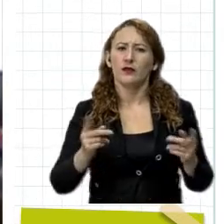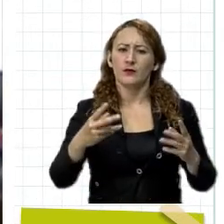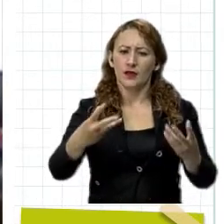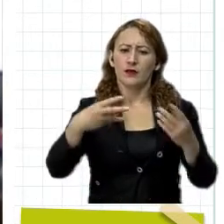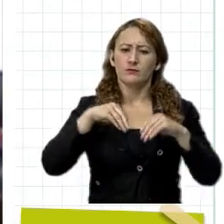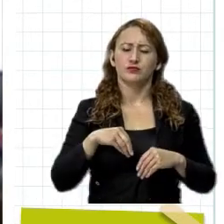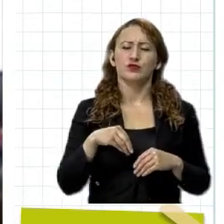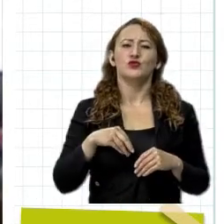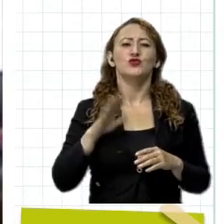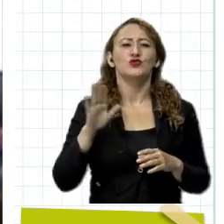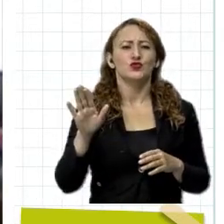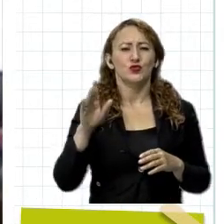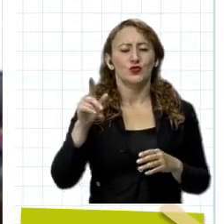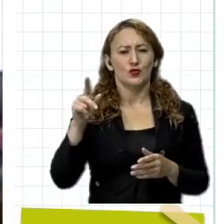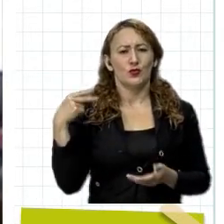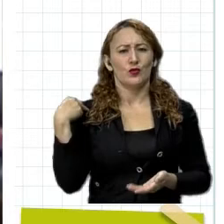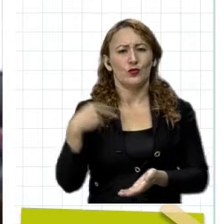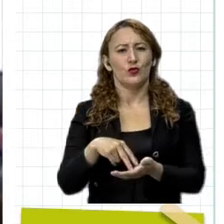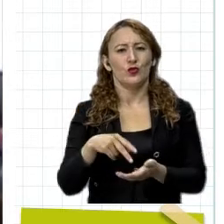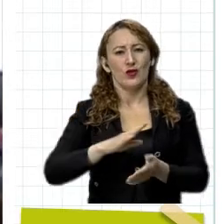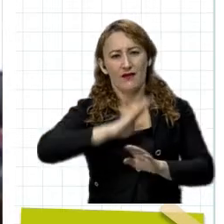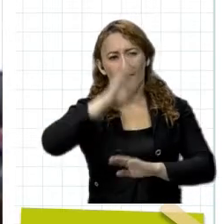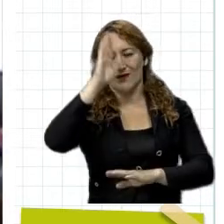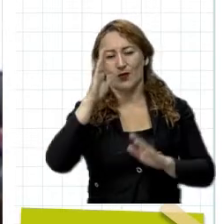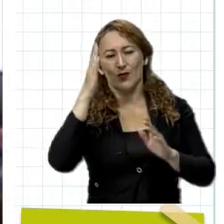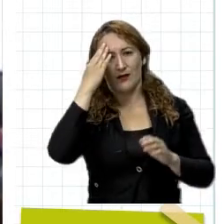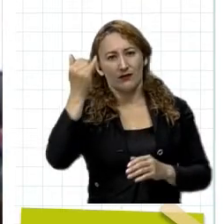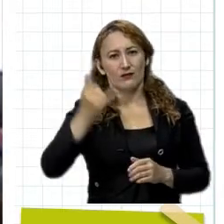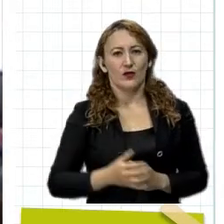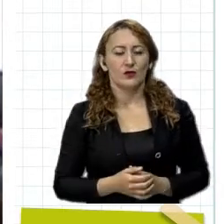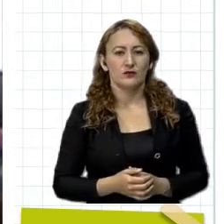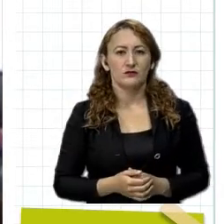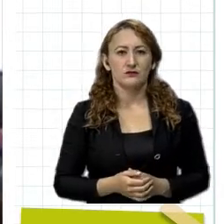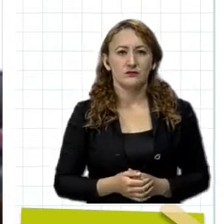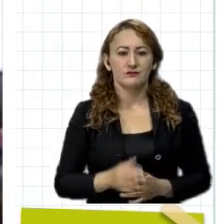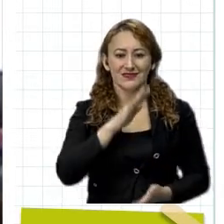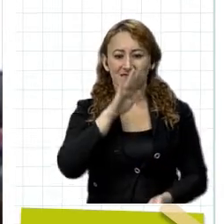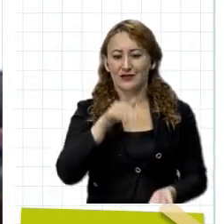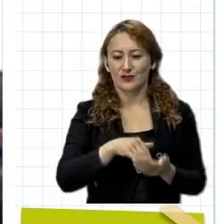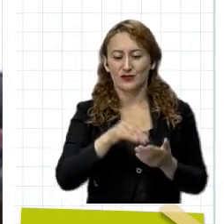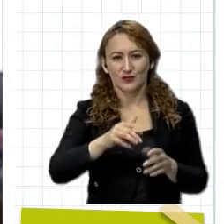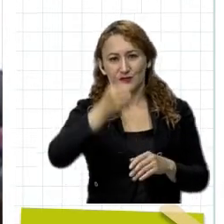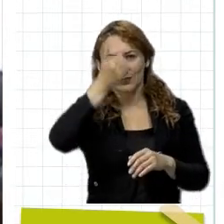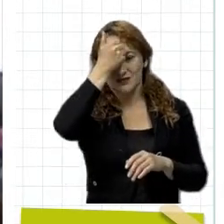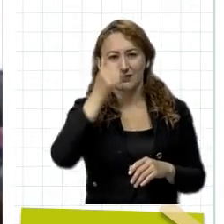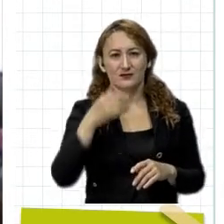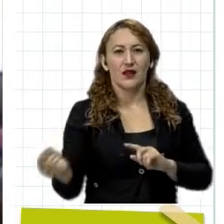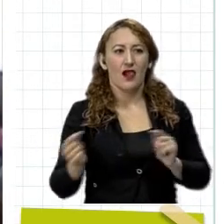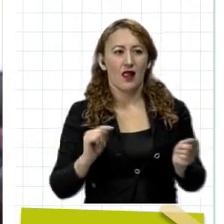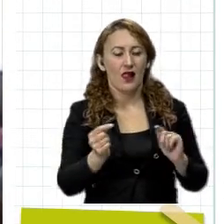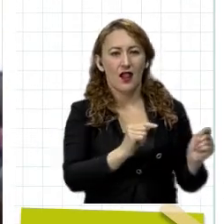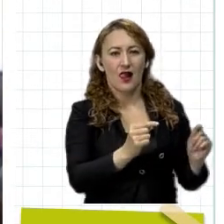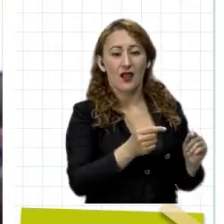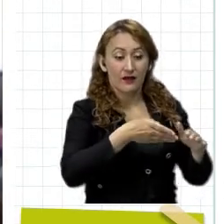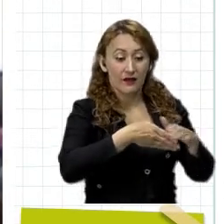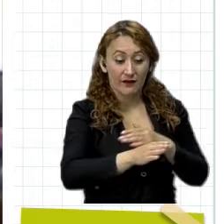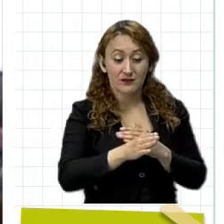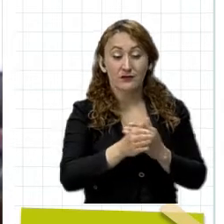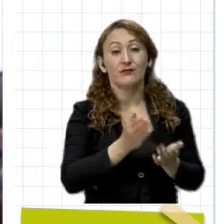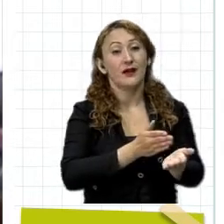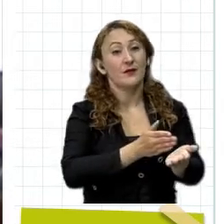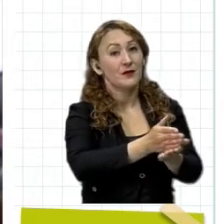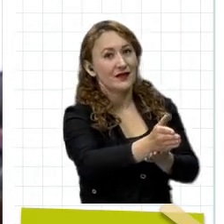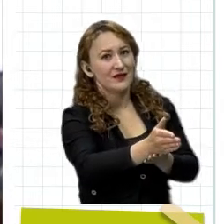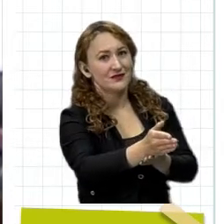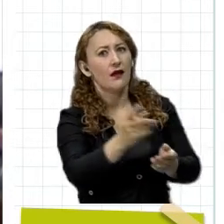Bourdieu el hábitus académico, lo cual pone en el centro del debate el dilema entre el ingreso y la permanencia,